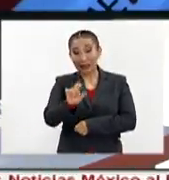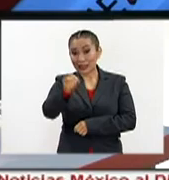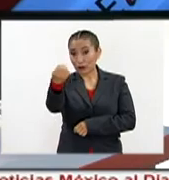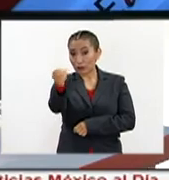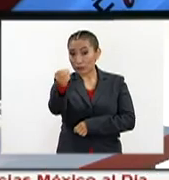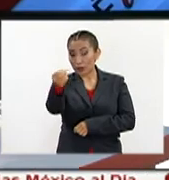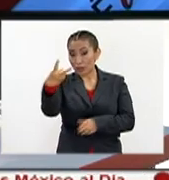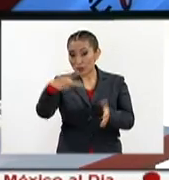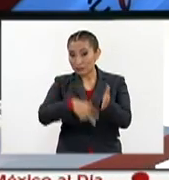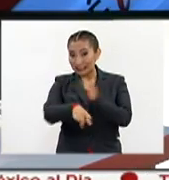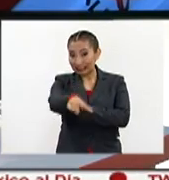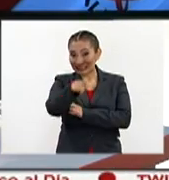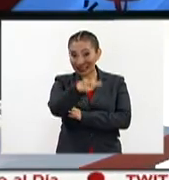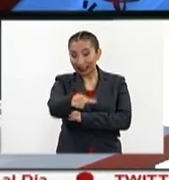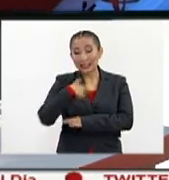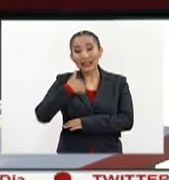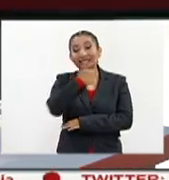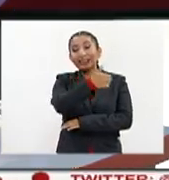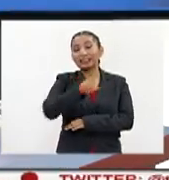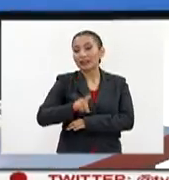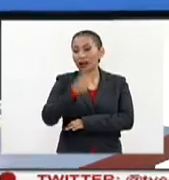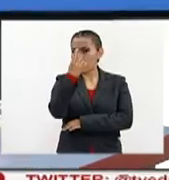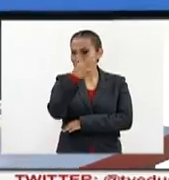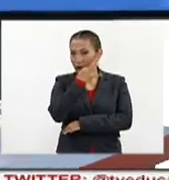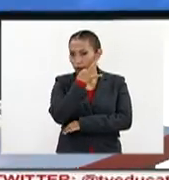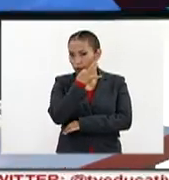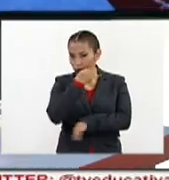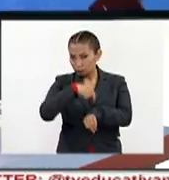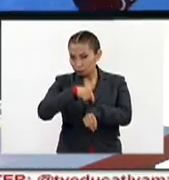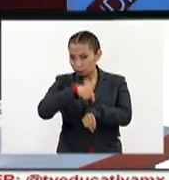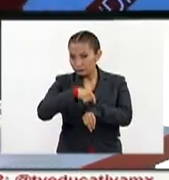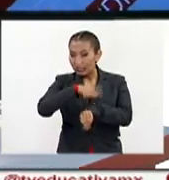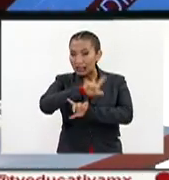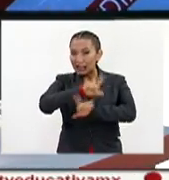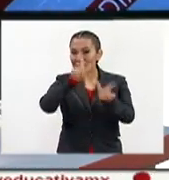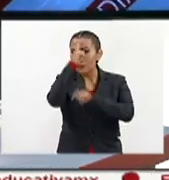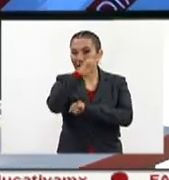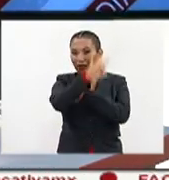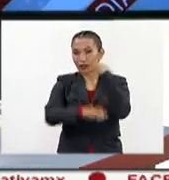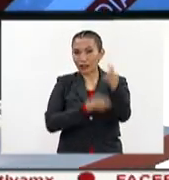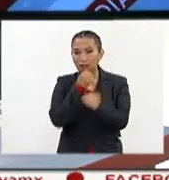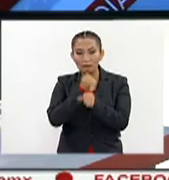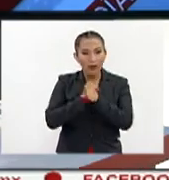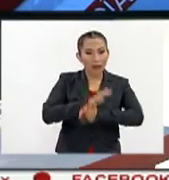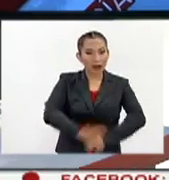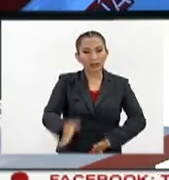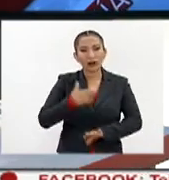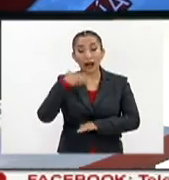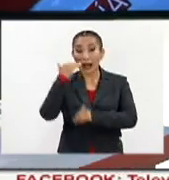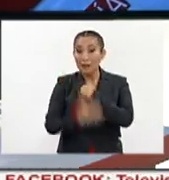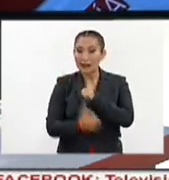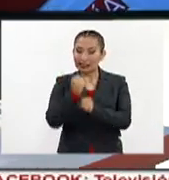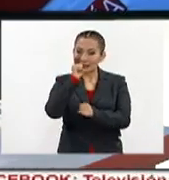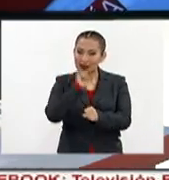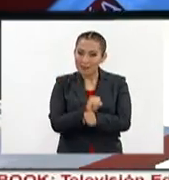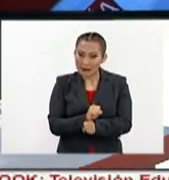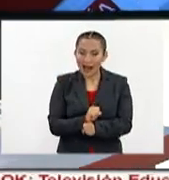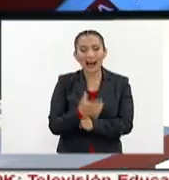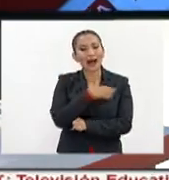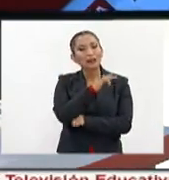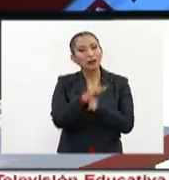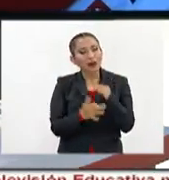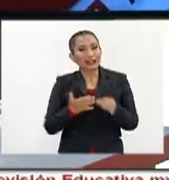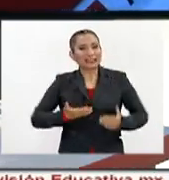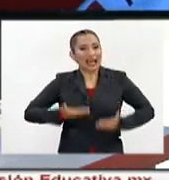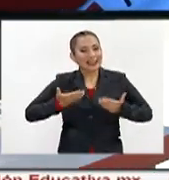de octubre del 2017, son las 6:31. Estamos listos para llevarles toda la información, cerrar semana, por supuesto, con todo